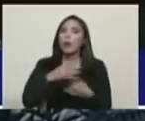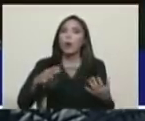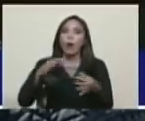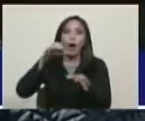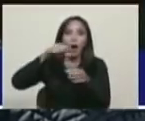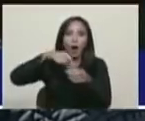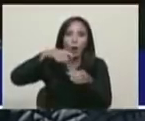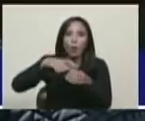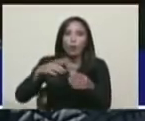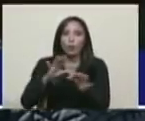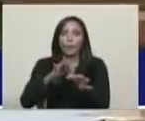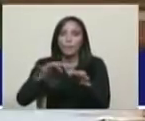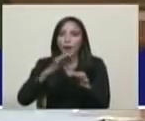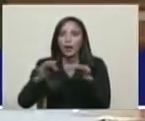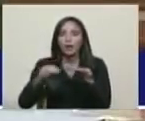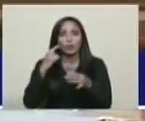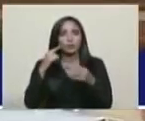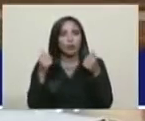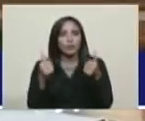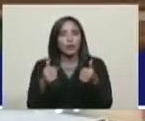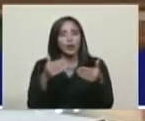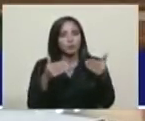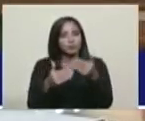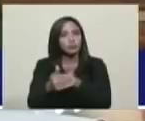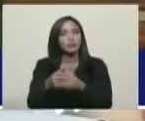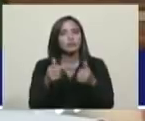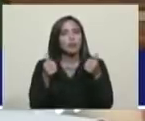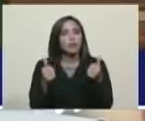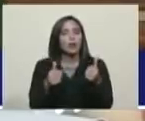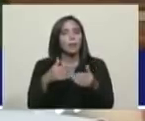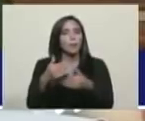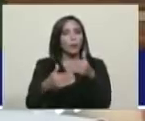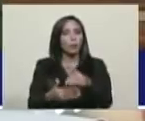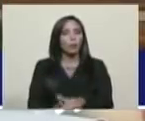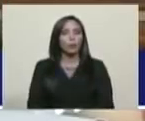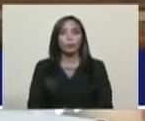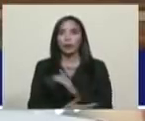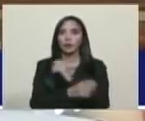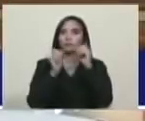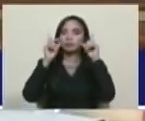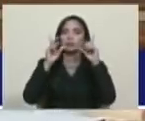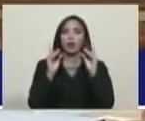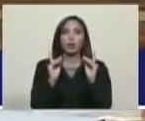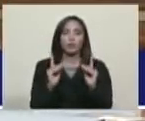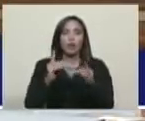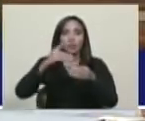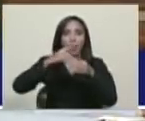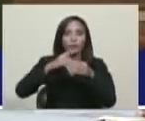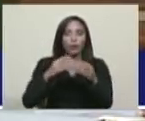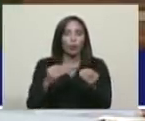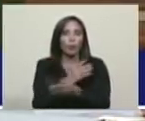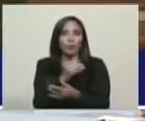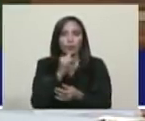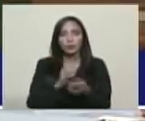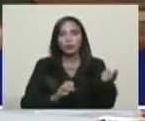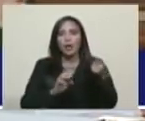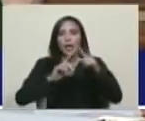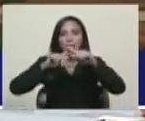petro. Eso va bien, va muy bien. Hay datos precisos de cómo el petro empieza a construir